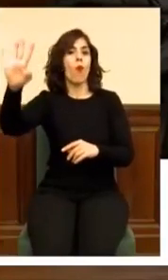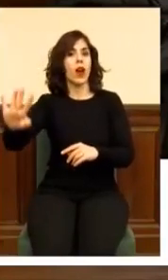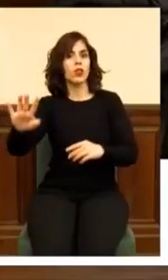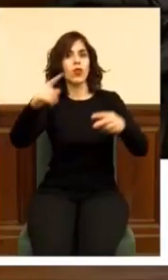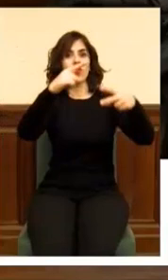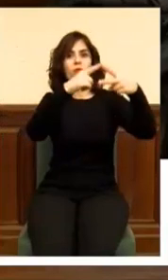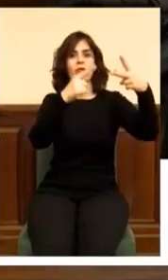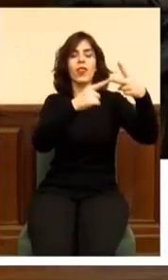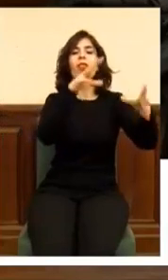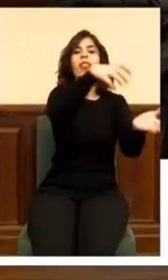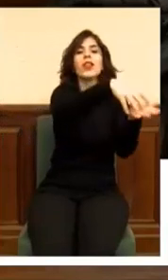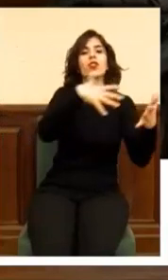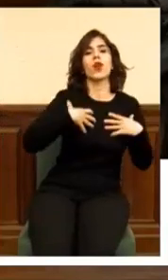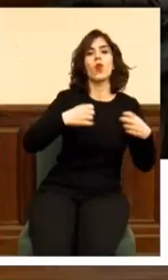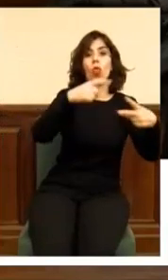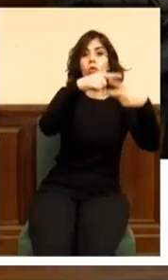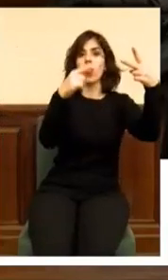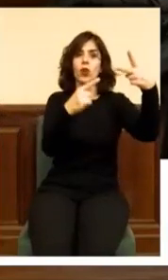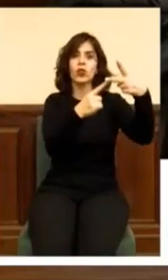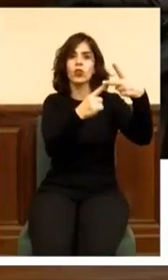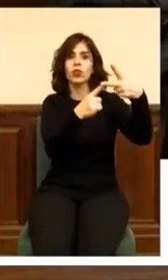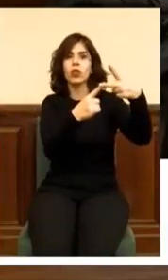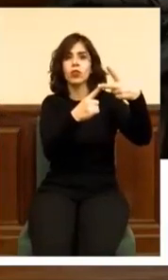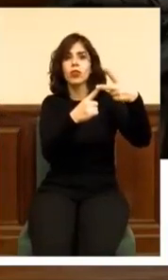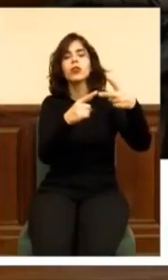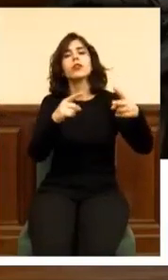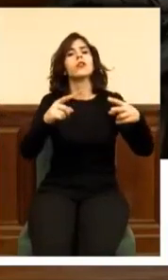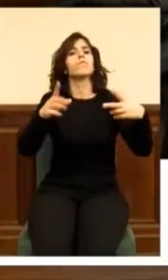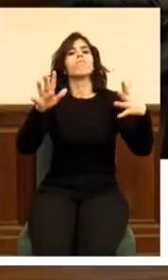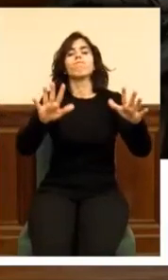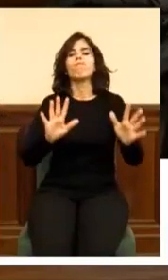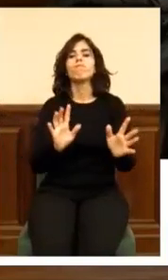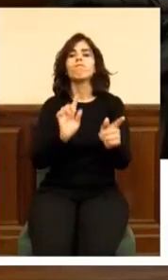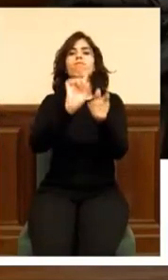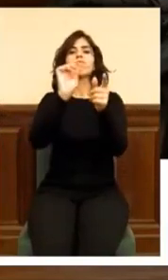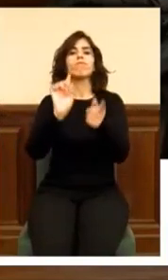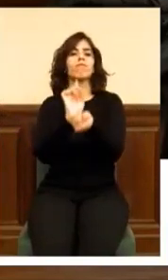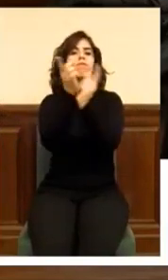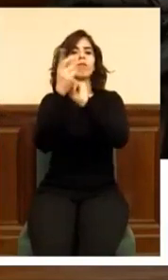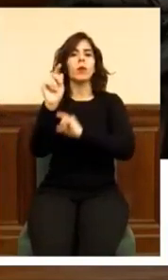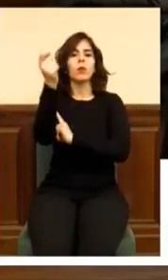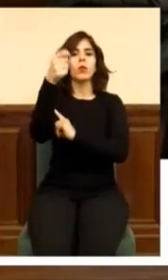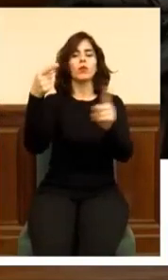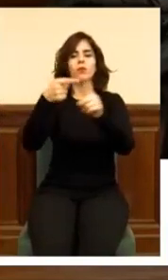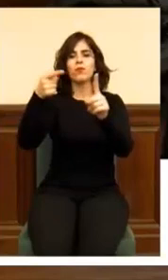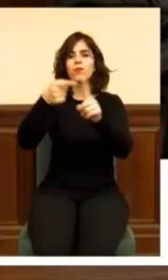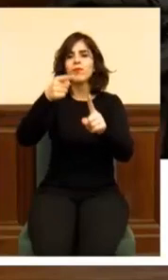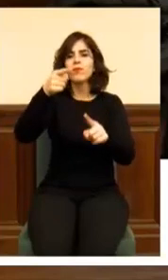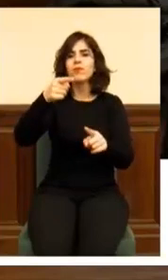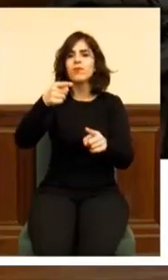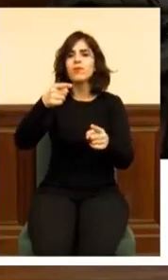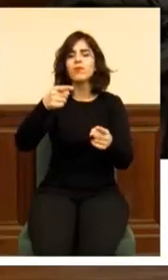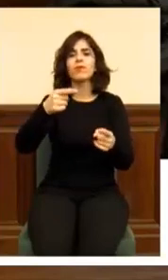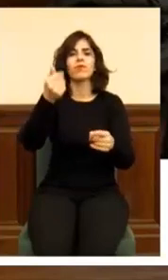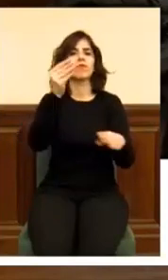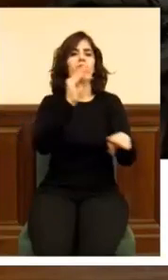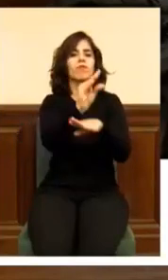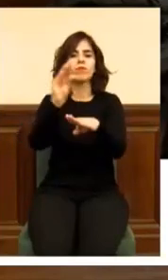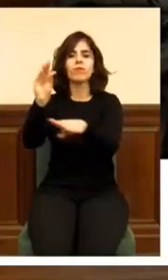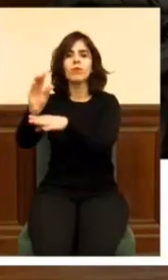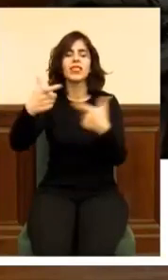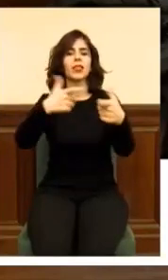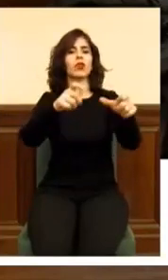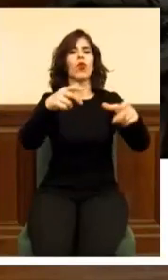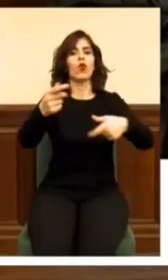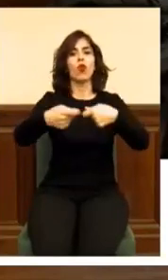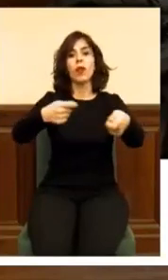dotaciones generarán, a su vez, un atractivo que hará multiplicar las dotaciones, el sector